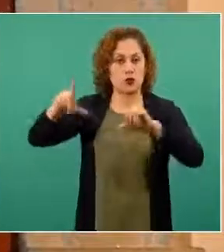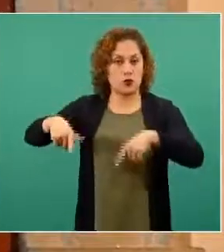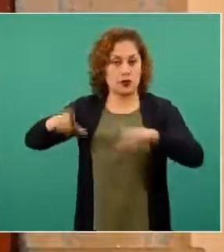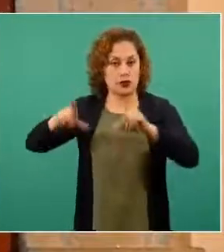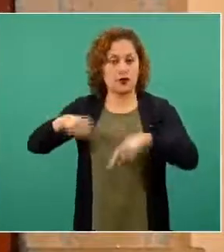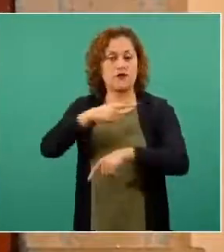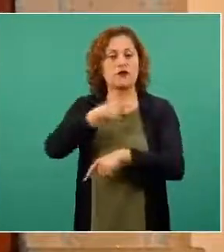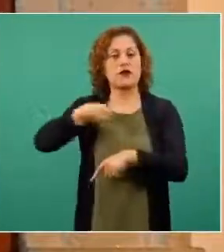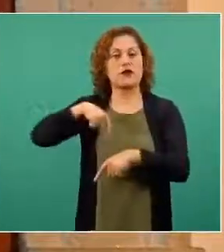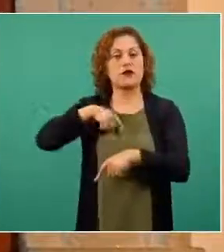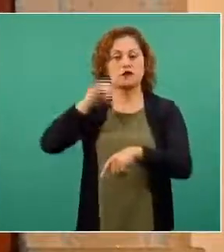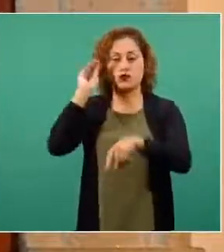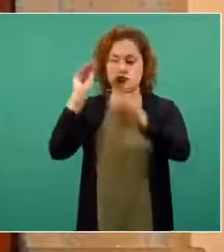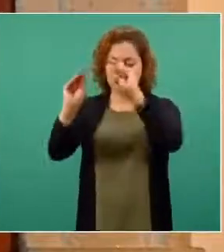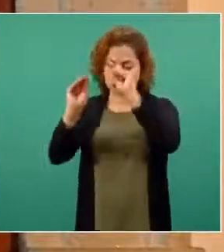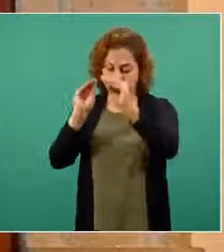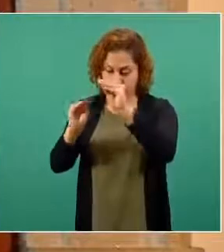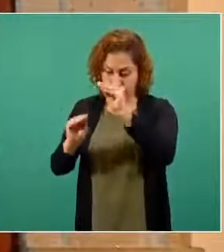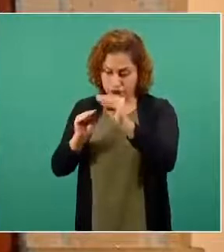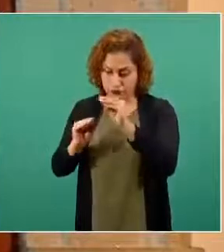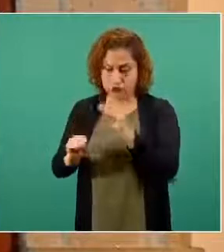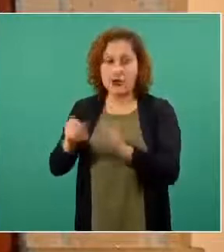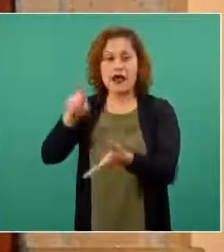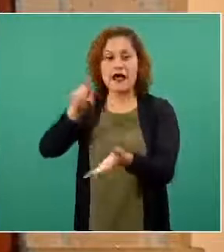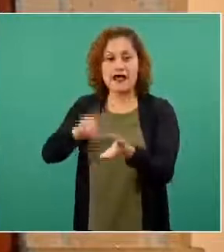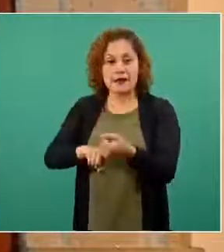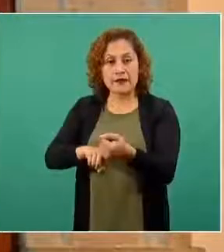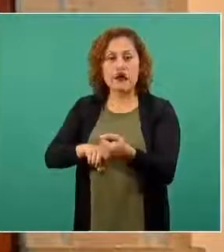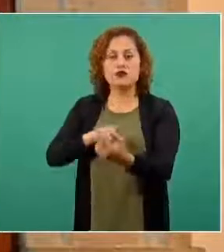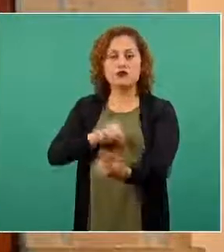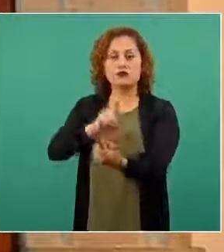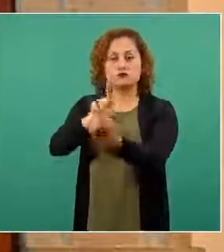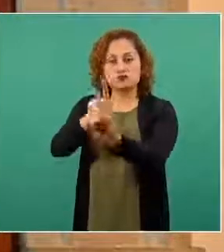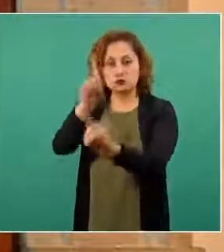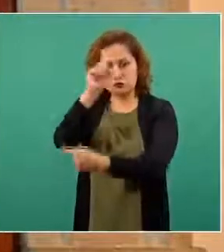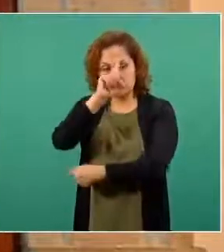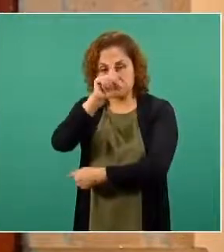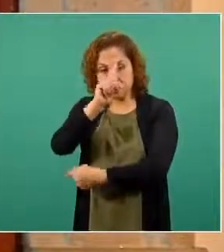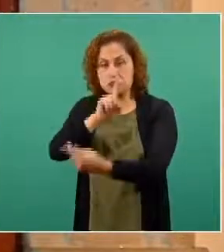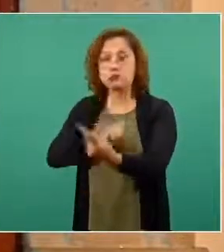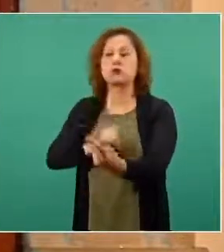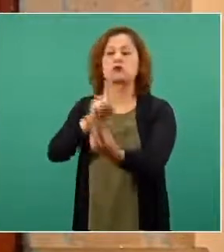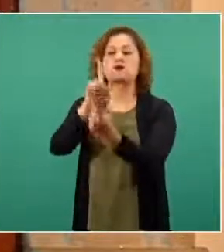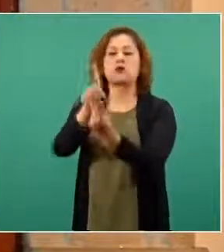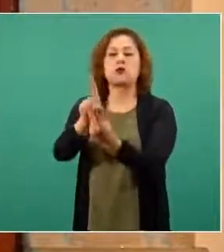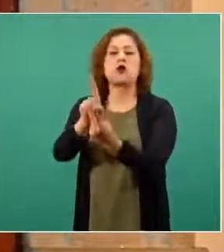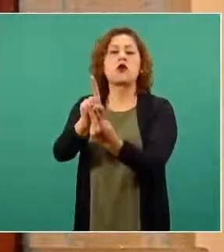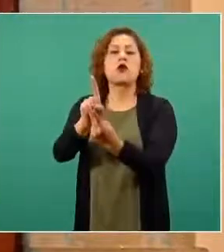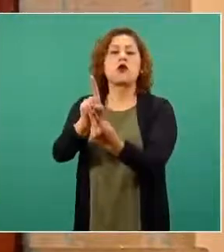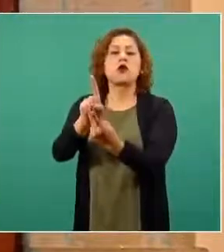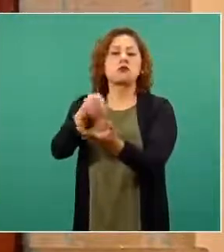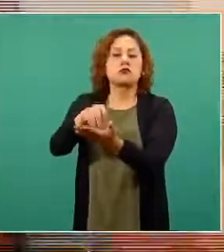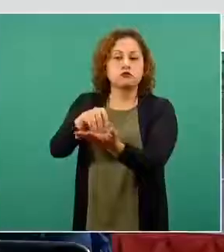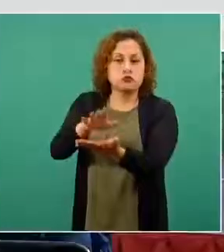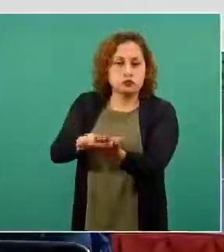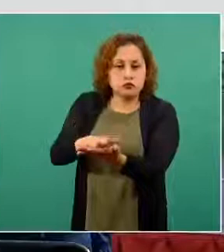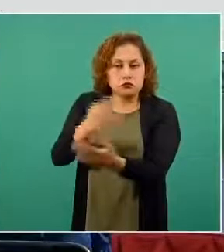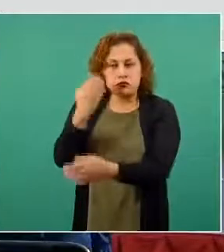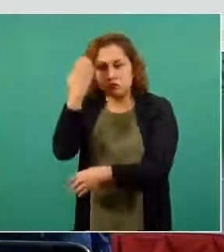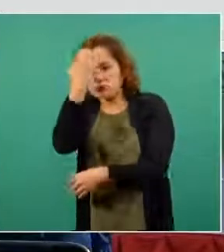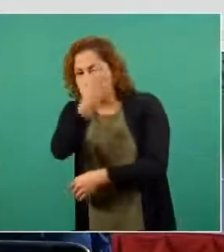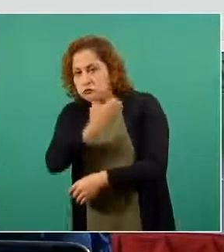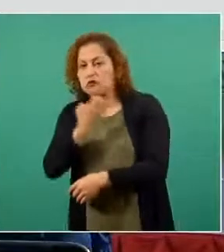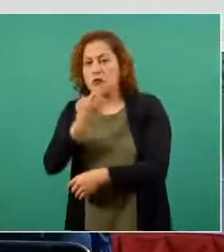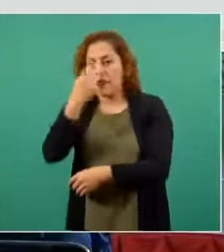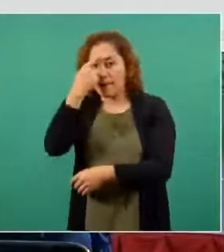podido nosotros establecer interconsultas, asesorías para poder brindar a nuestros